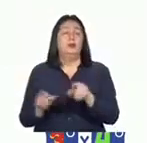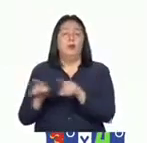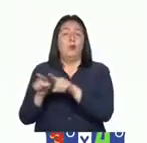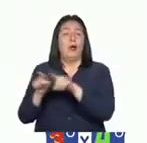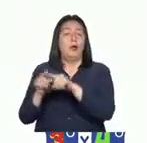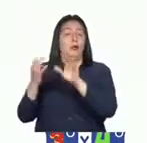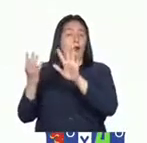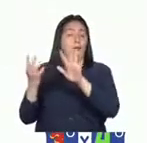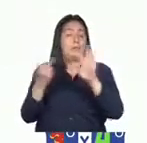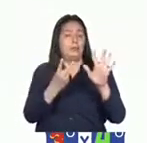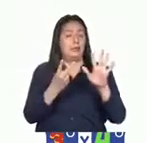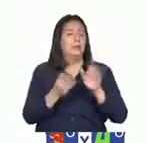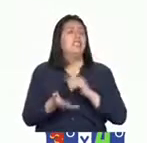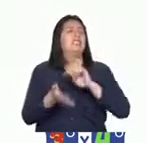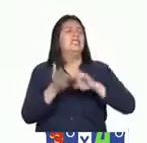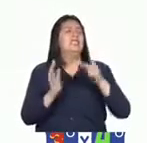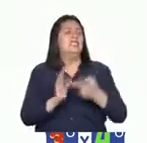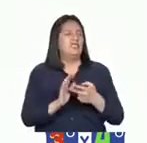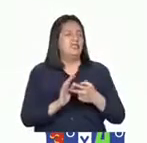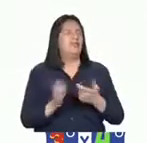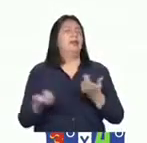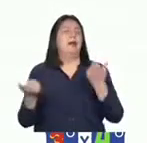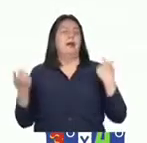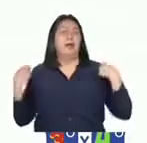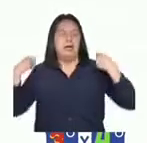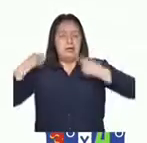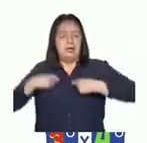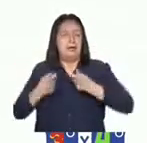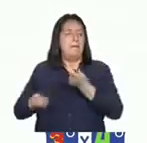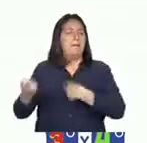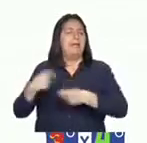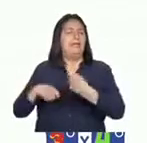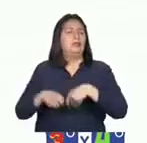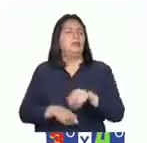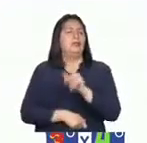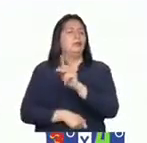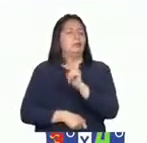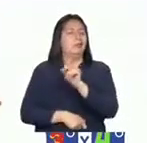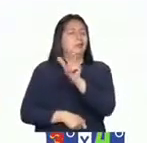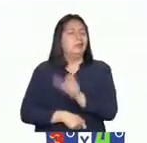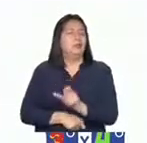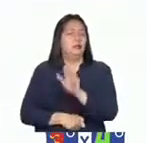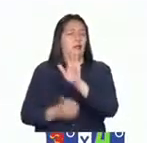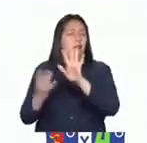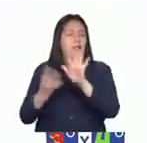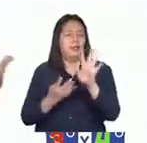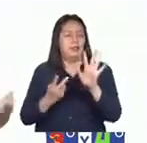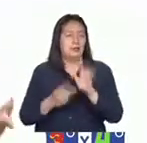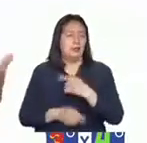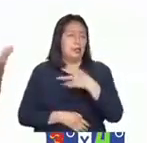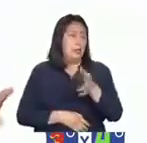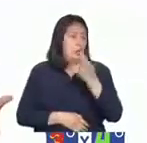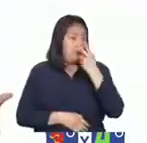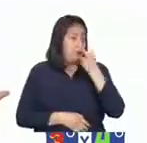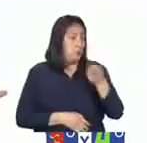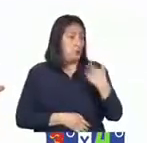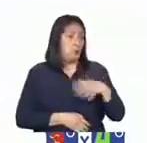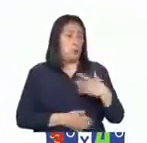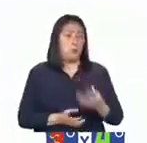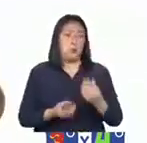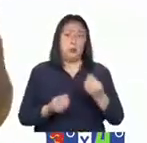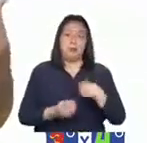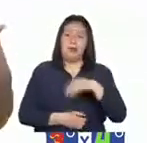97, es decir, Quilla vendió 97 mantas. Genial, hemos visto cómo Quilla y